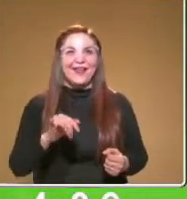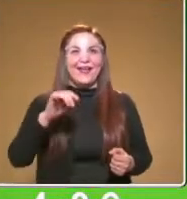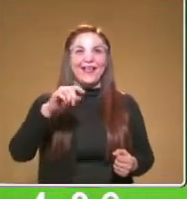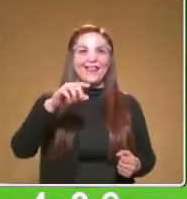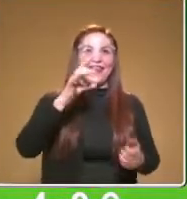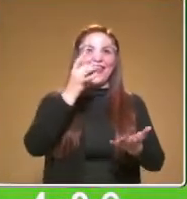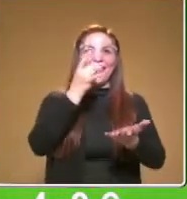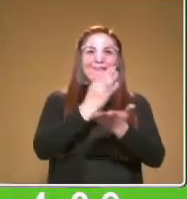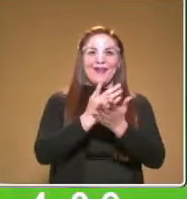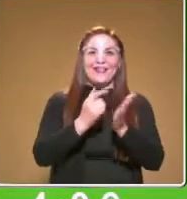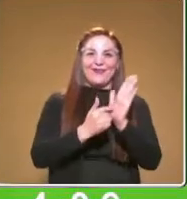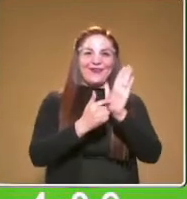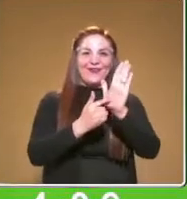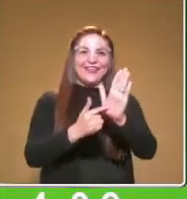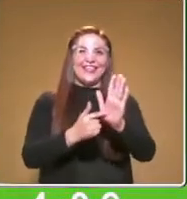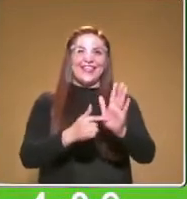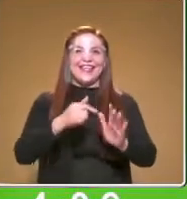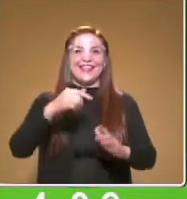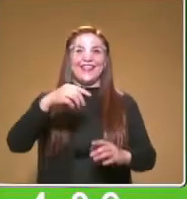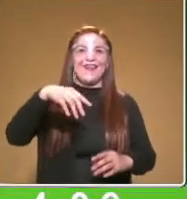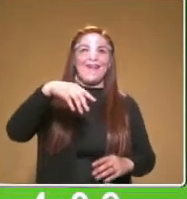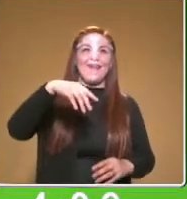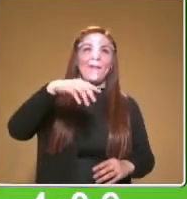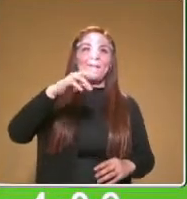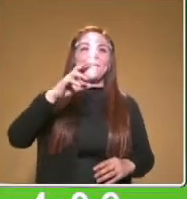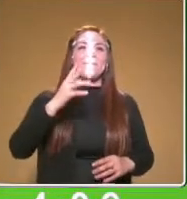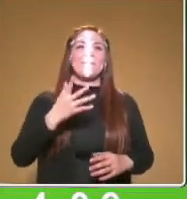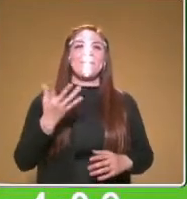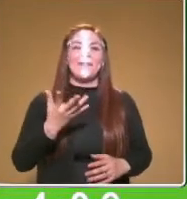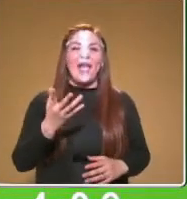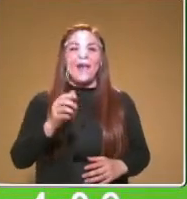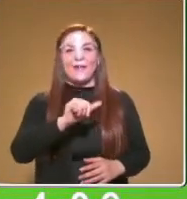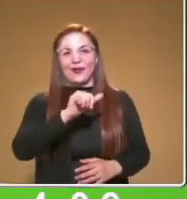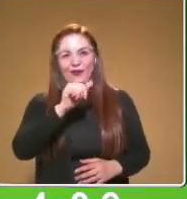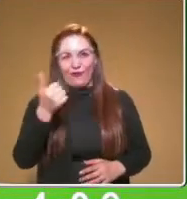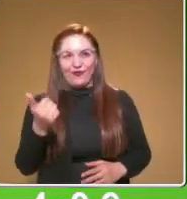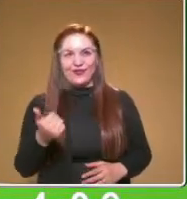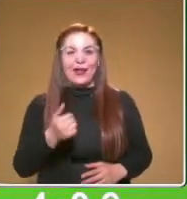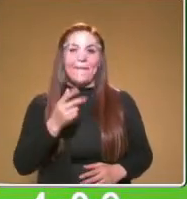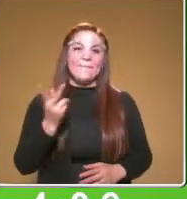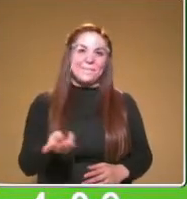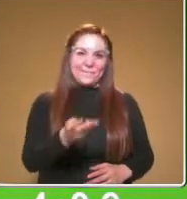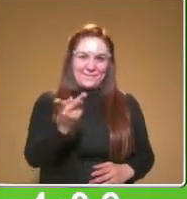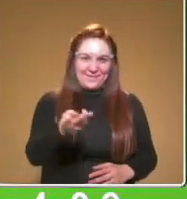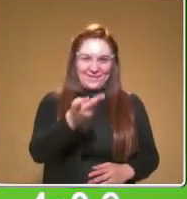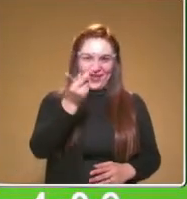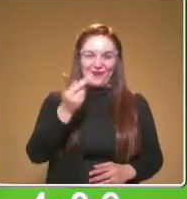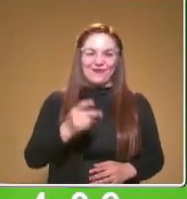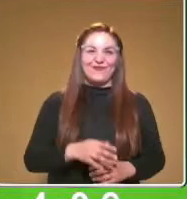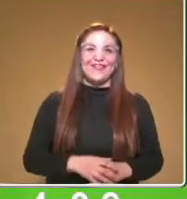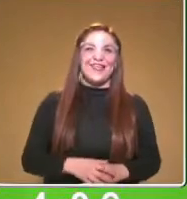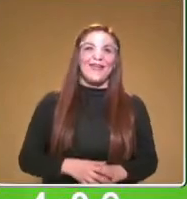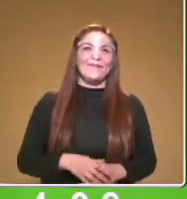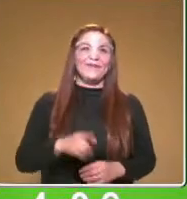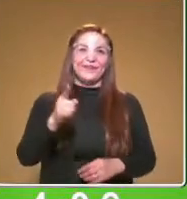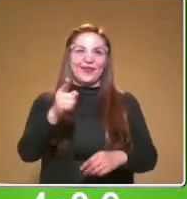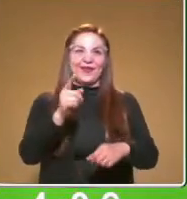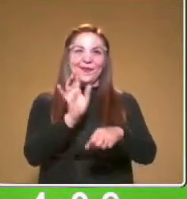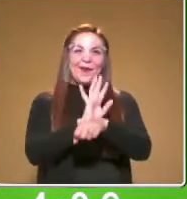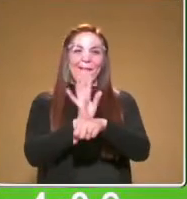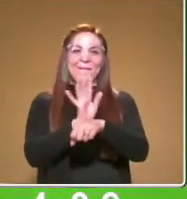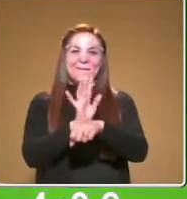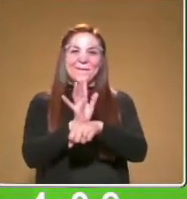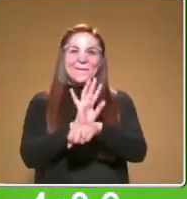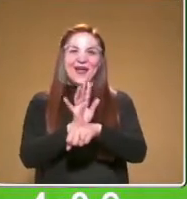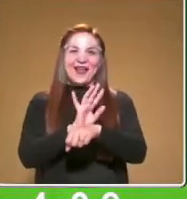nada lo más sé. Nos estarán contestando. Lo están ahí viendo. A ver, vamos a ver la siguiente, maestra, porque esta es pregunta capciosa de esta película o no sé, serie